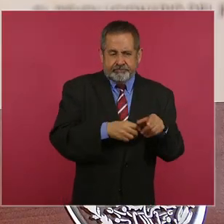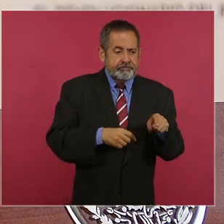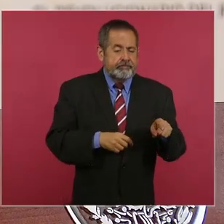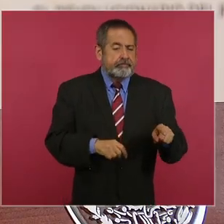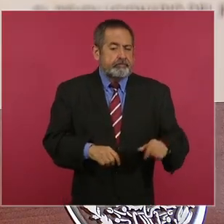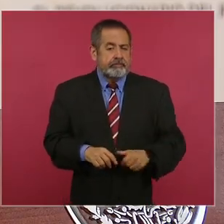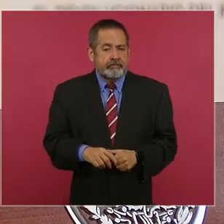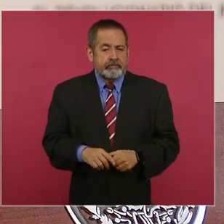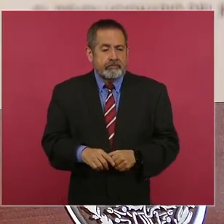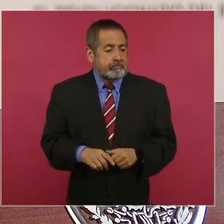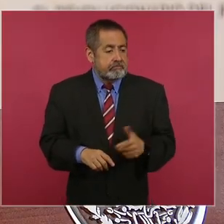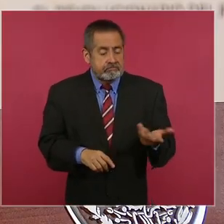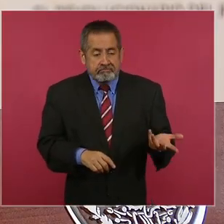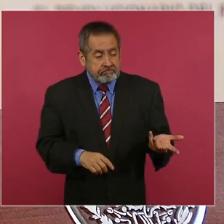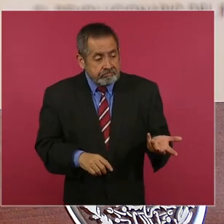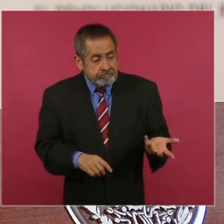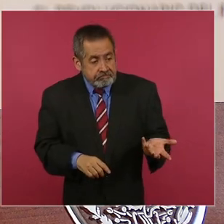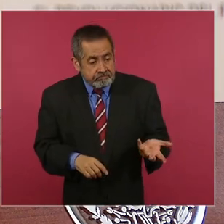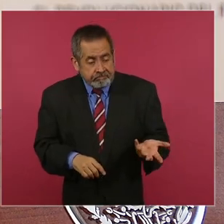no les